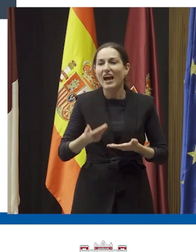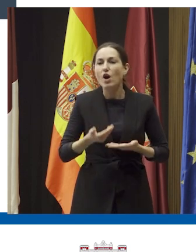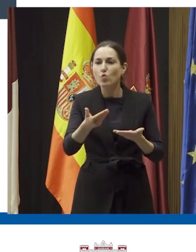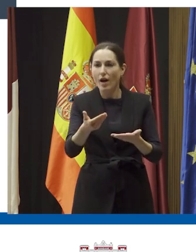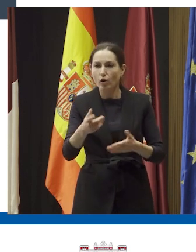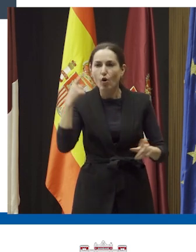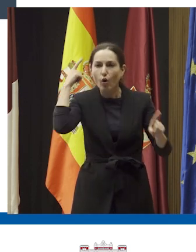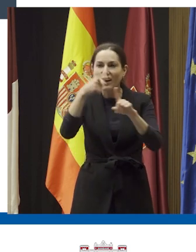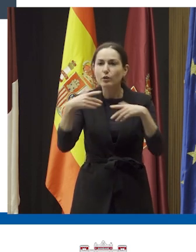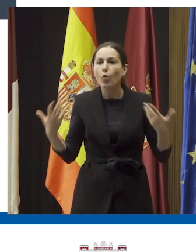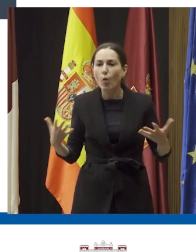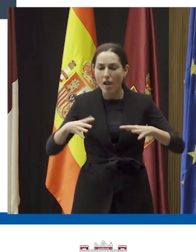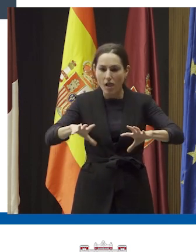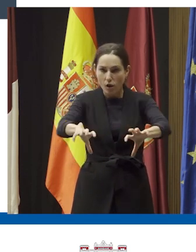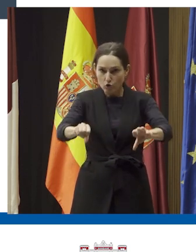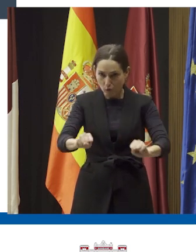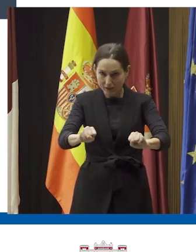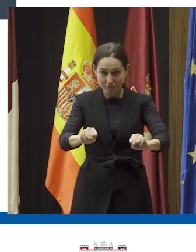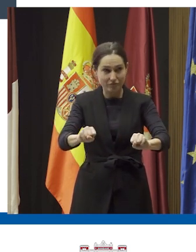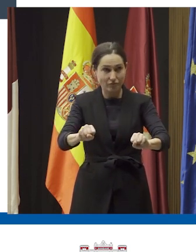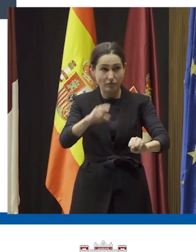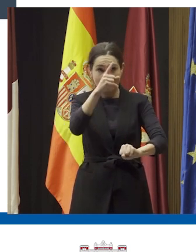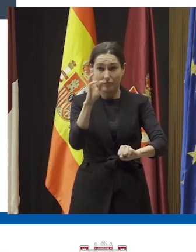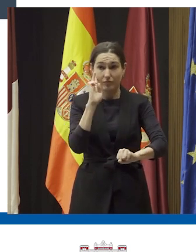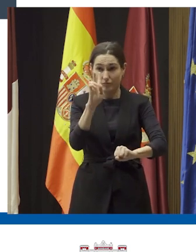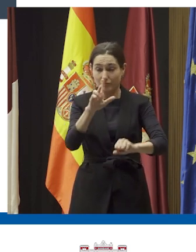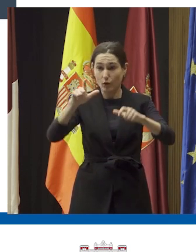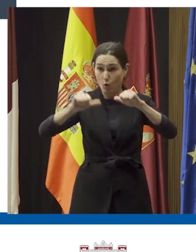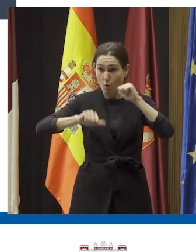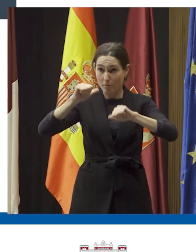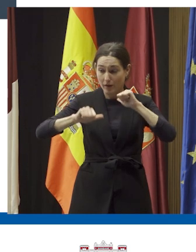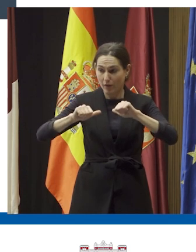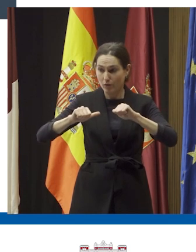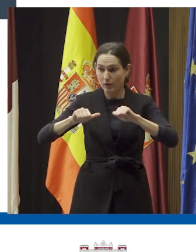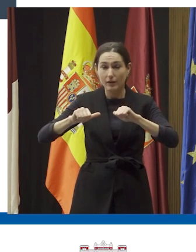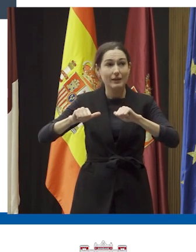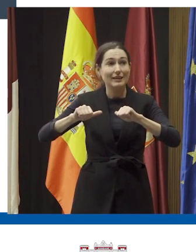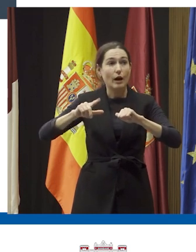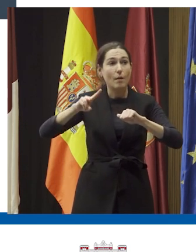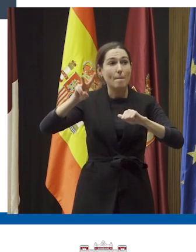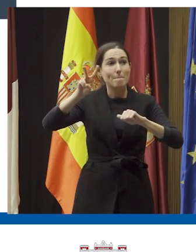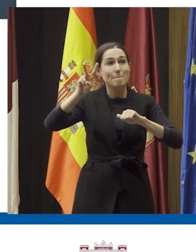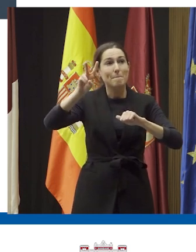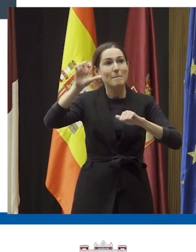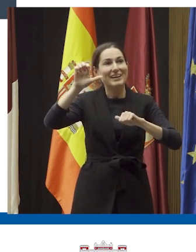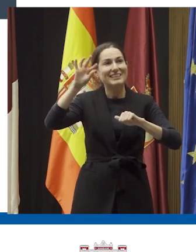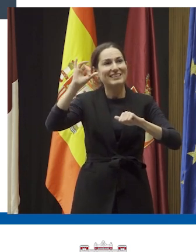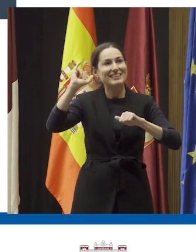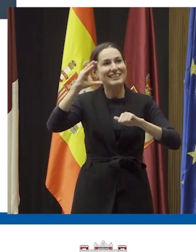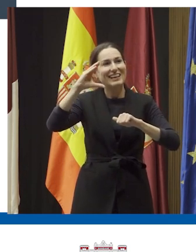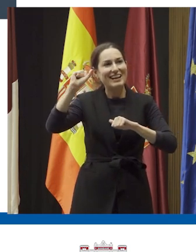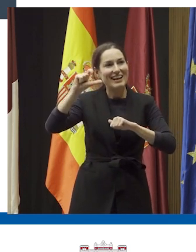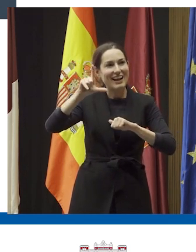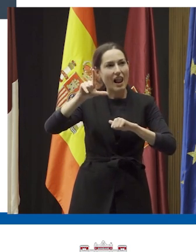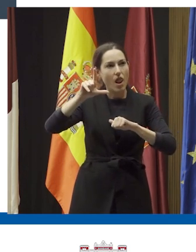sujetar. ¿Ven? Que lo tiene. Esto es una operación de extracción de la piedra vesical a través del periné, en el cual los